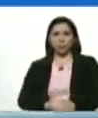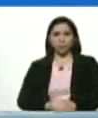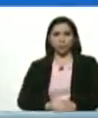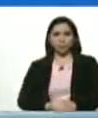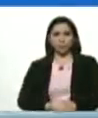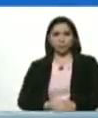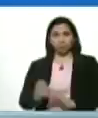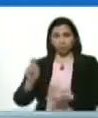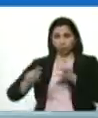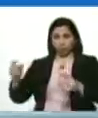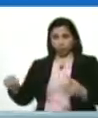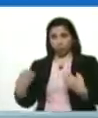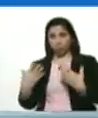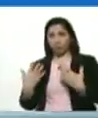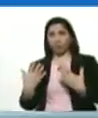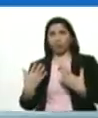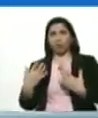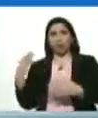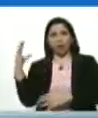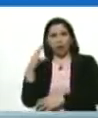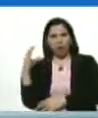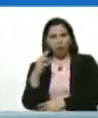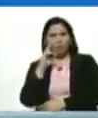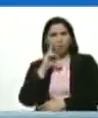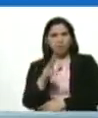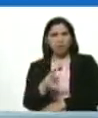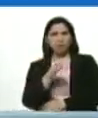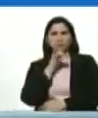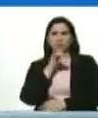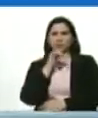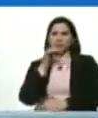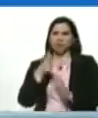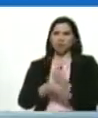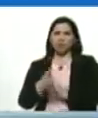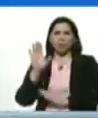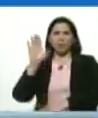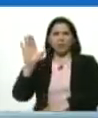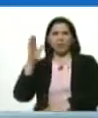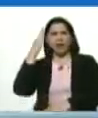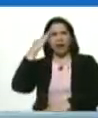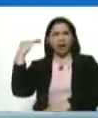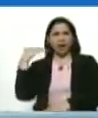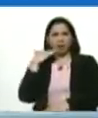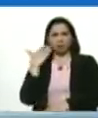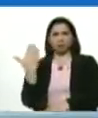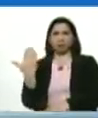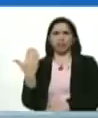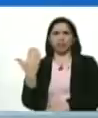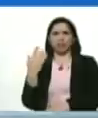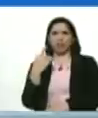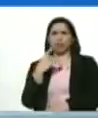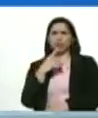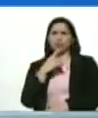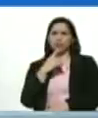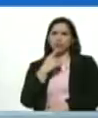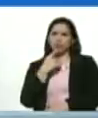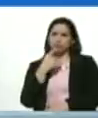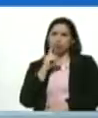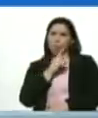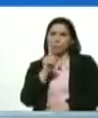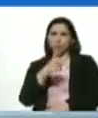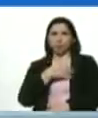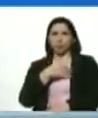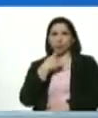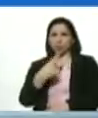los casos de colombia yo estuve viendo un reporte de un país de asia no voy a decir su nombre muy amigo nuestro